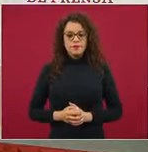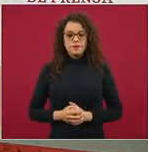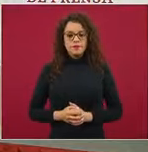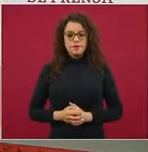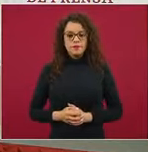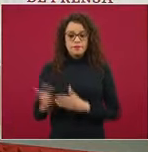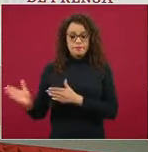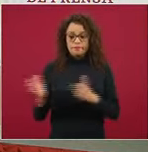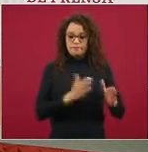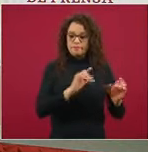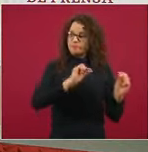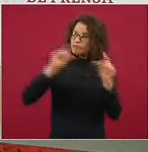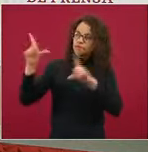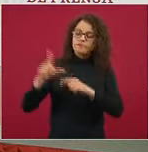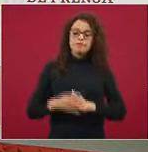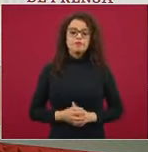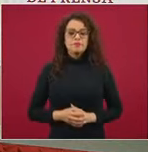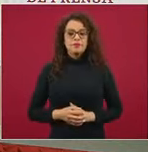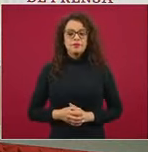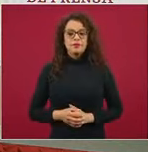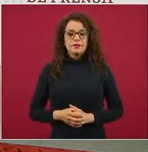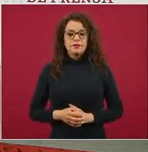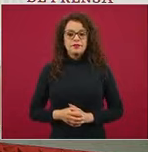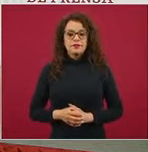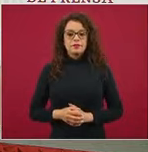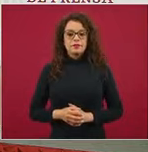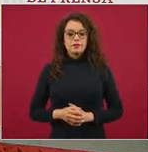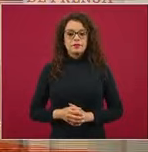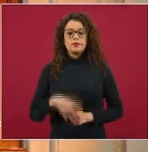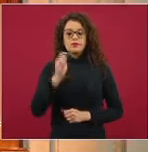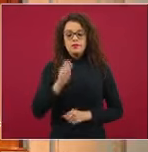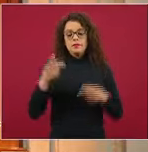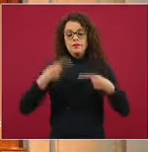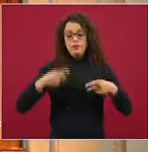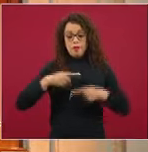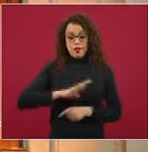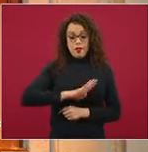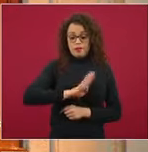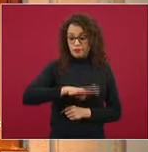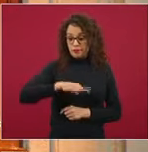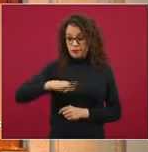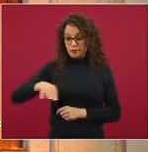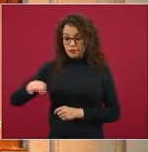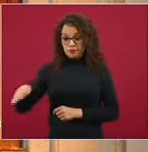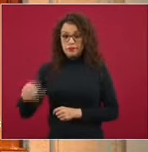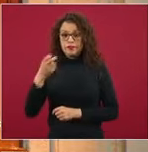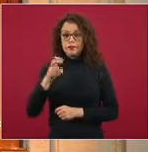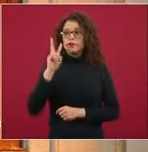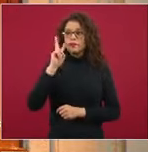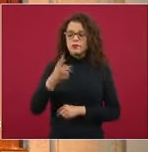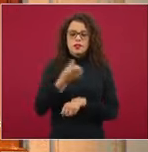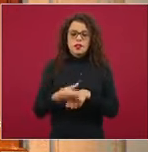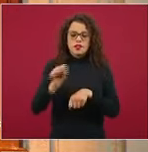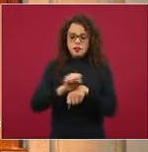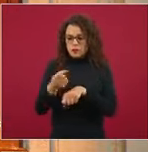siguiente. Aquí tenemos el enfoque sobre la mortalidad y cómo ésta se ha presentado en las diferentes